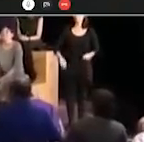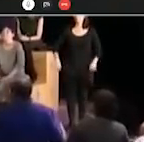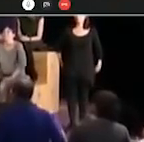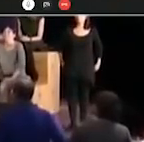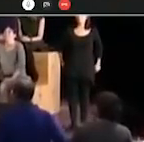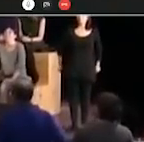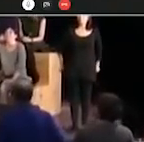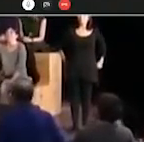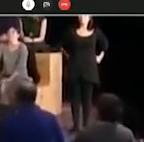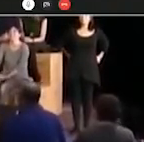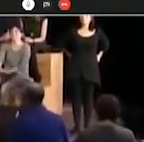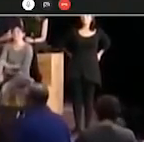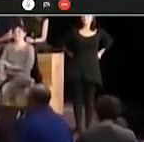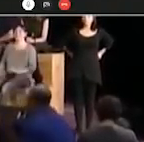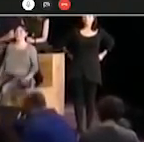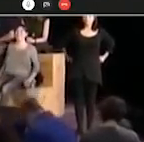Dalmao,